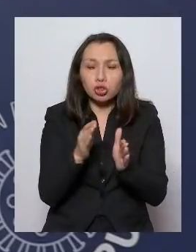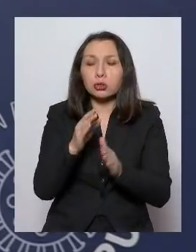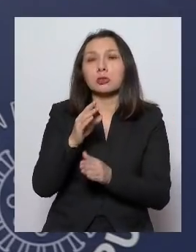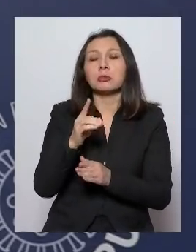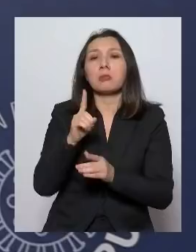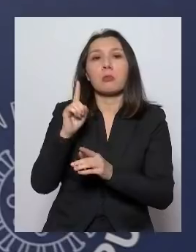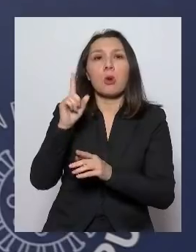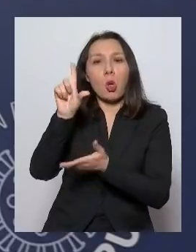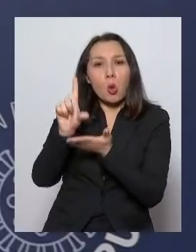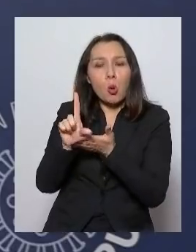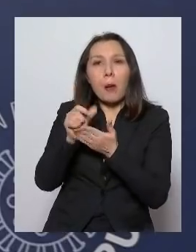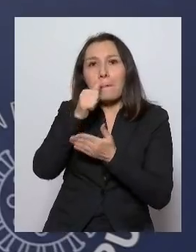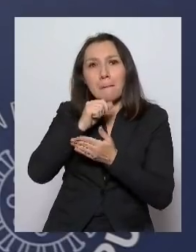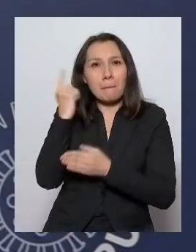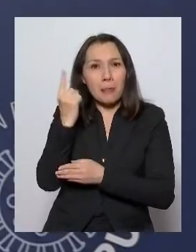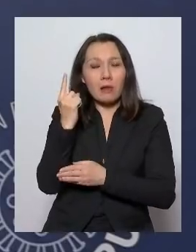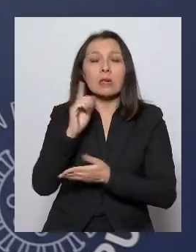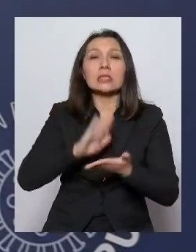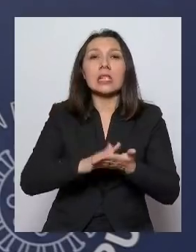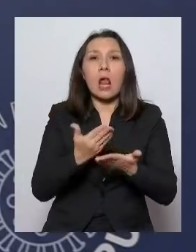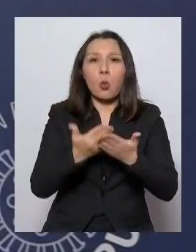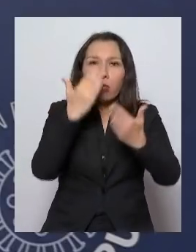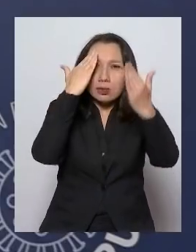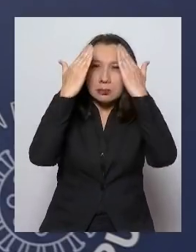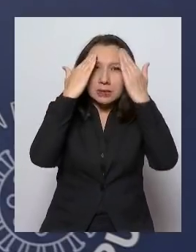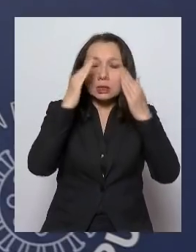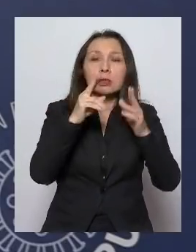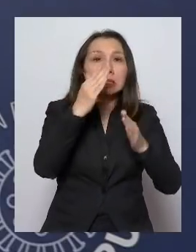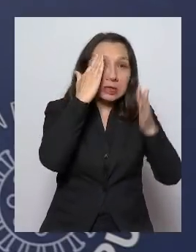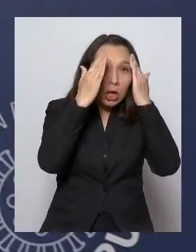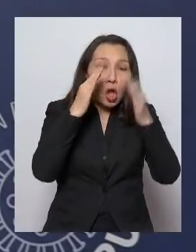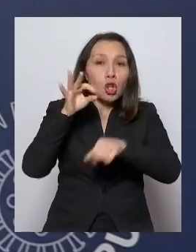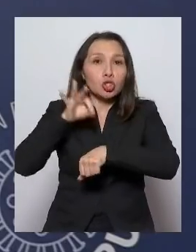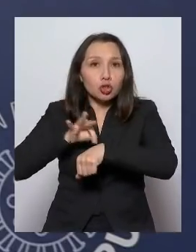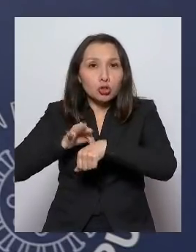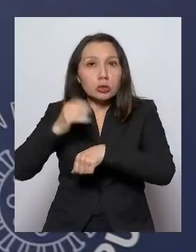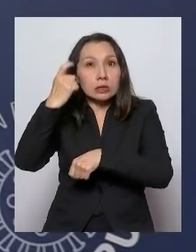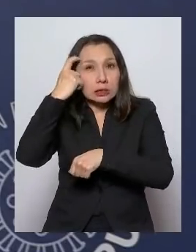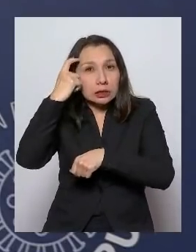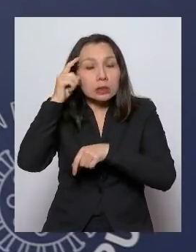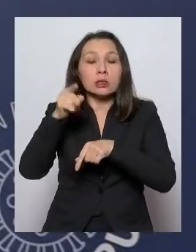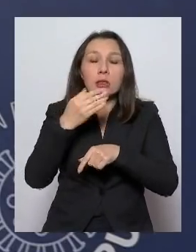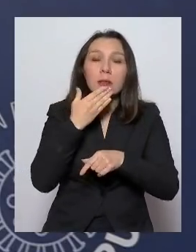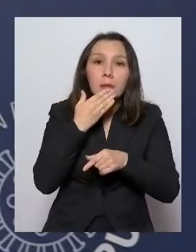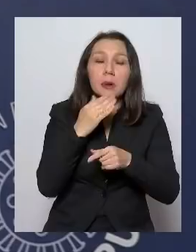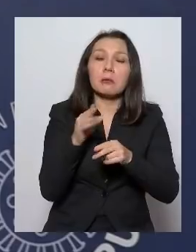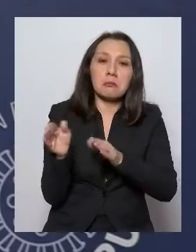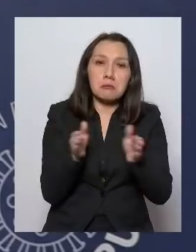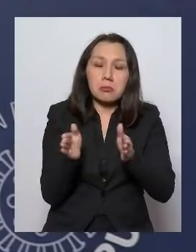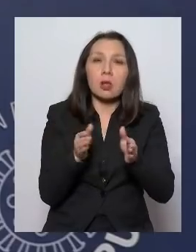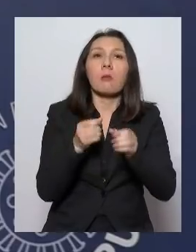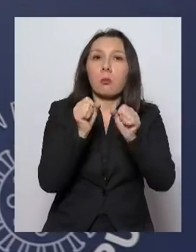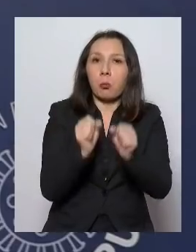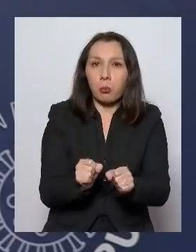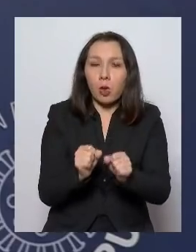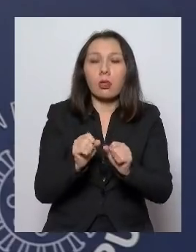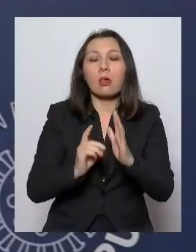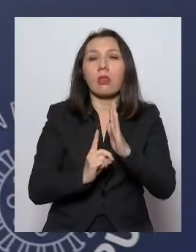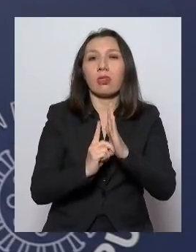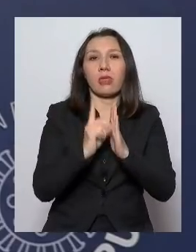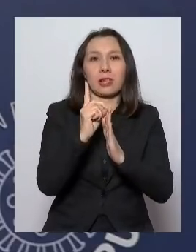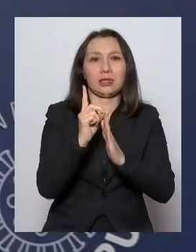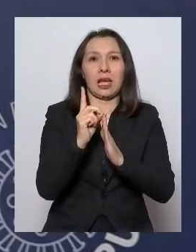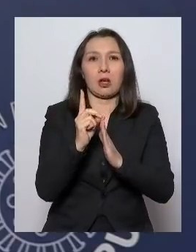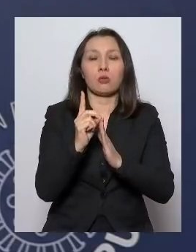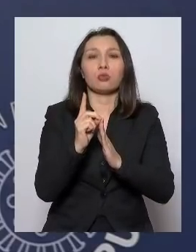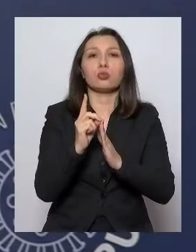privado, de salud mental, como son psicólogos y psiquiatras, y asimismo el desarrollo de